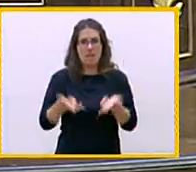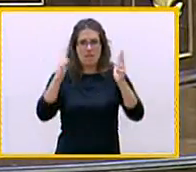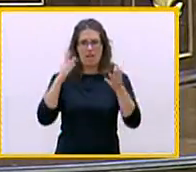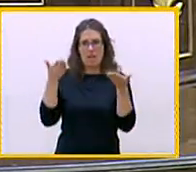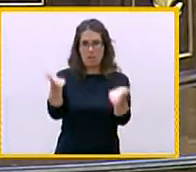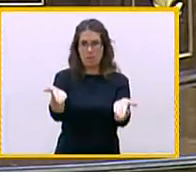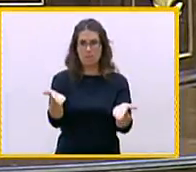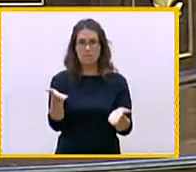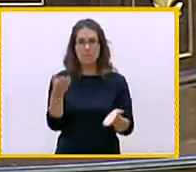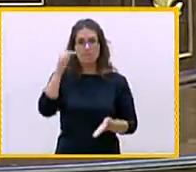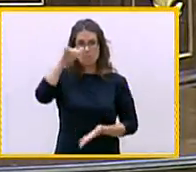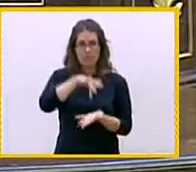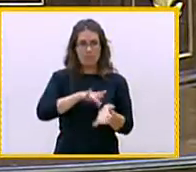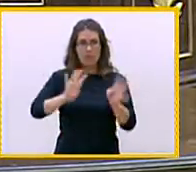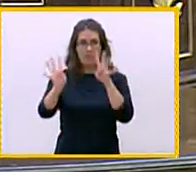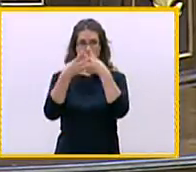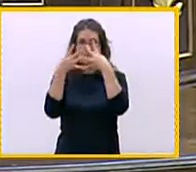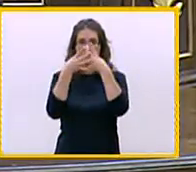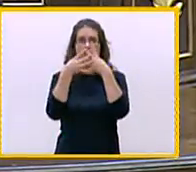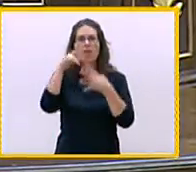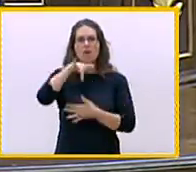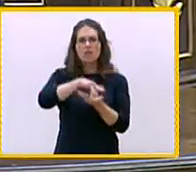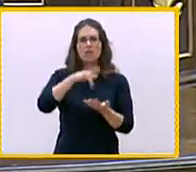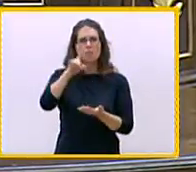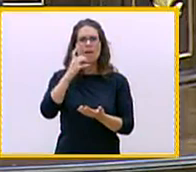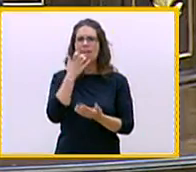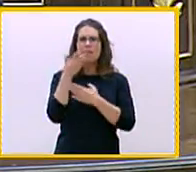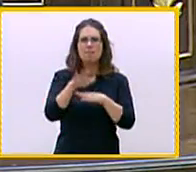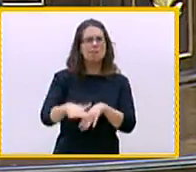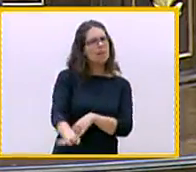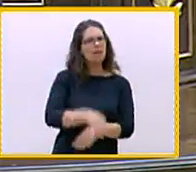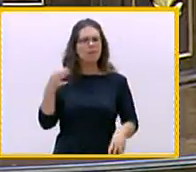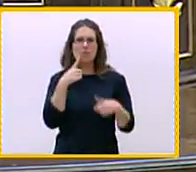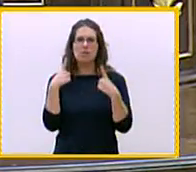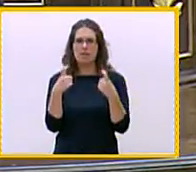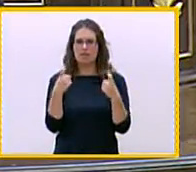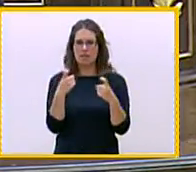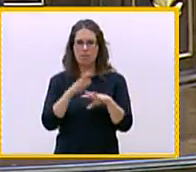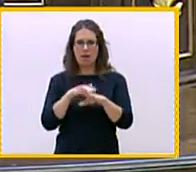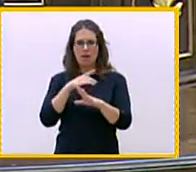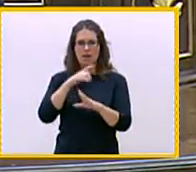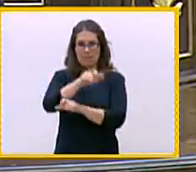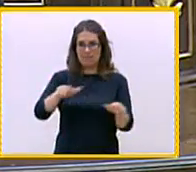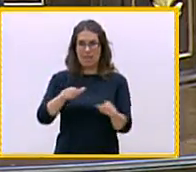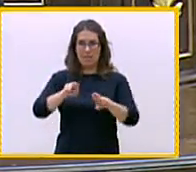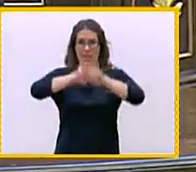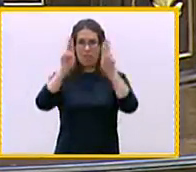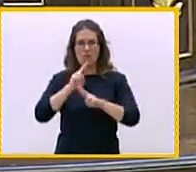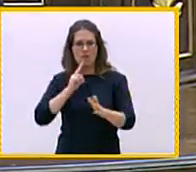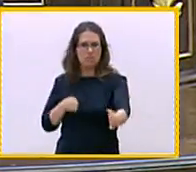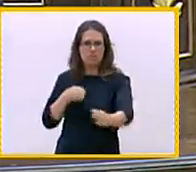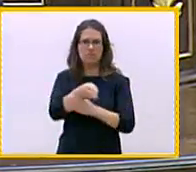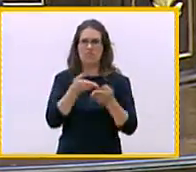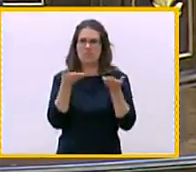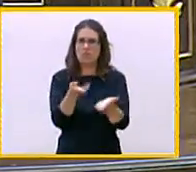hoy el más expresivo ejemplo de la necesidad de intervención de la comunidad internacional. En escenarios